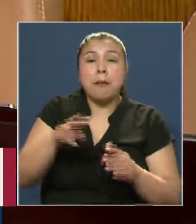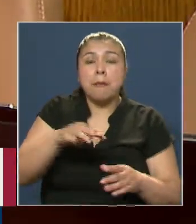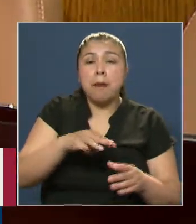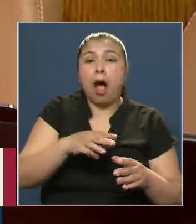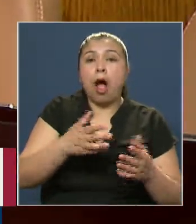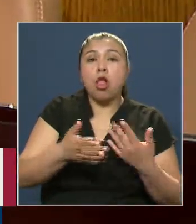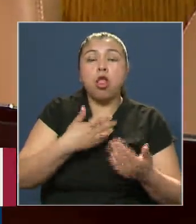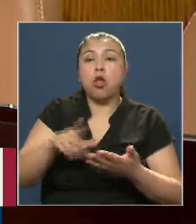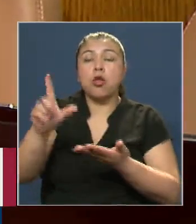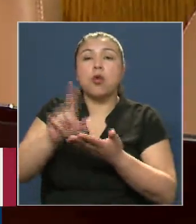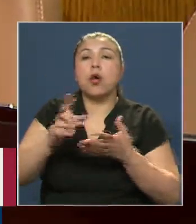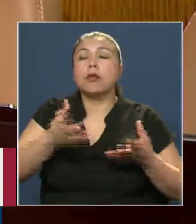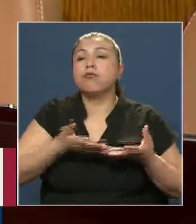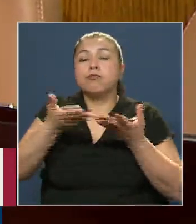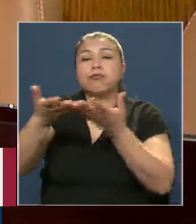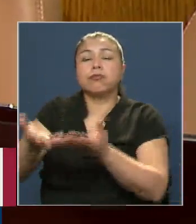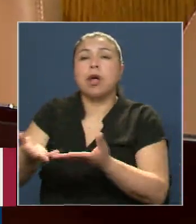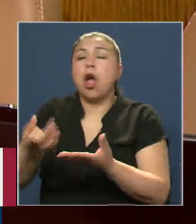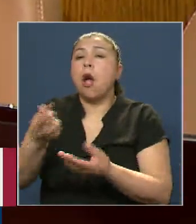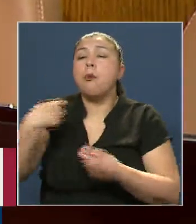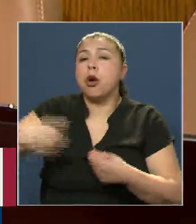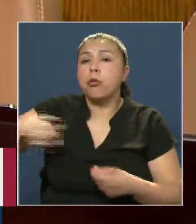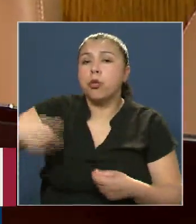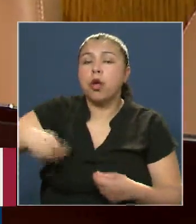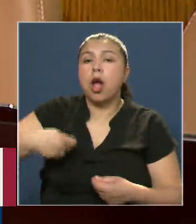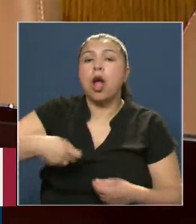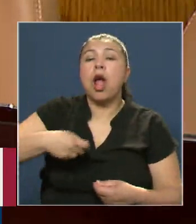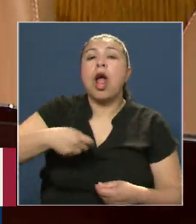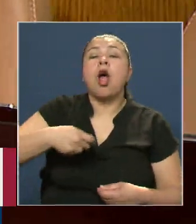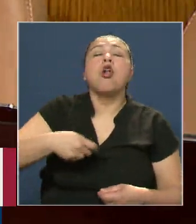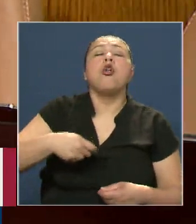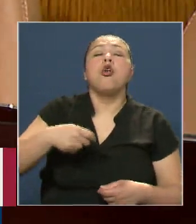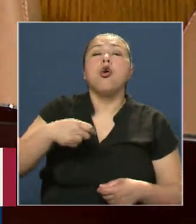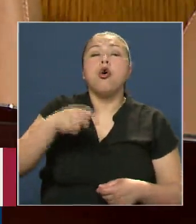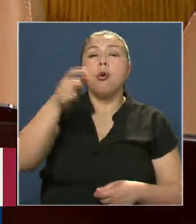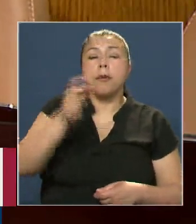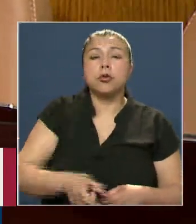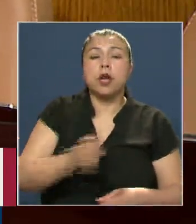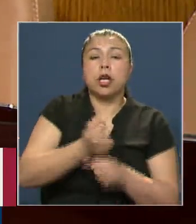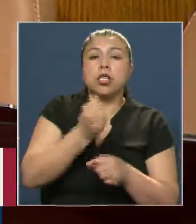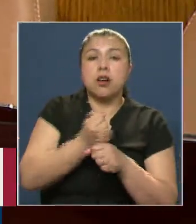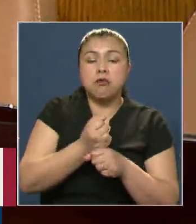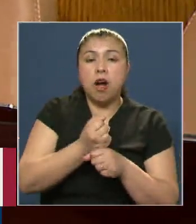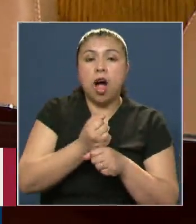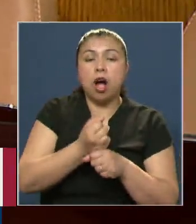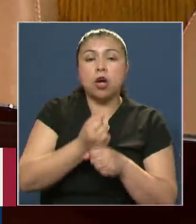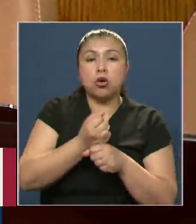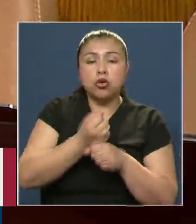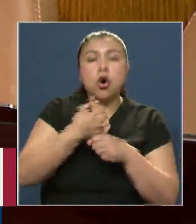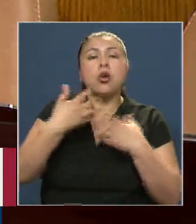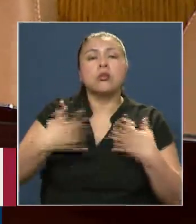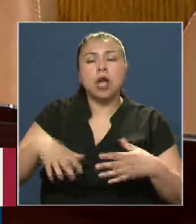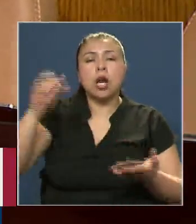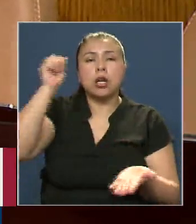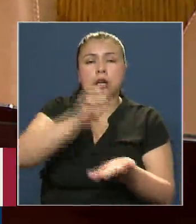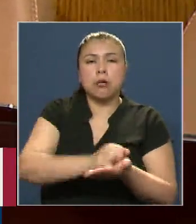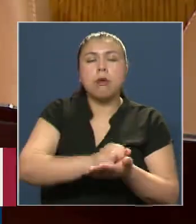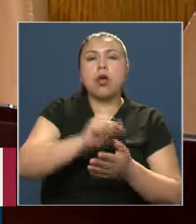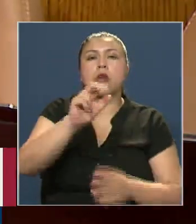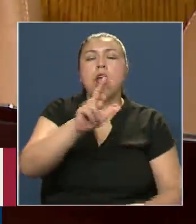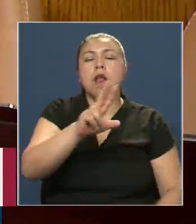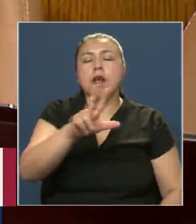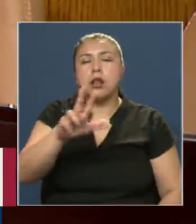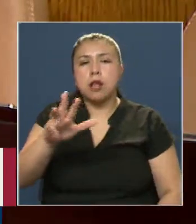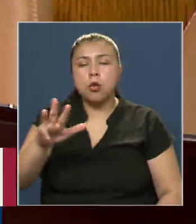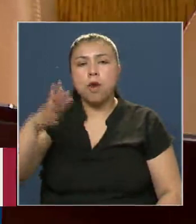costear el servicio. Los trabajadores, las trabajadoras y los usuarios levantaron una movilización muy mediática el 29 de mayo